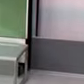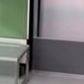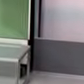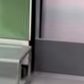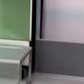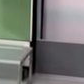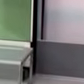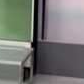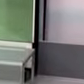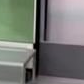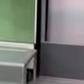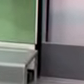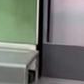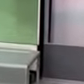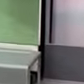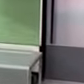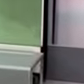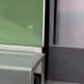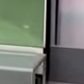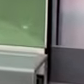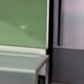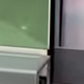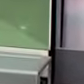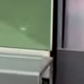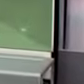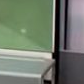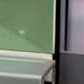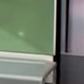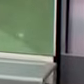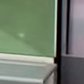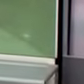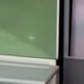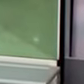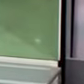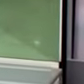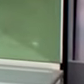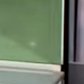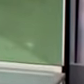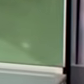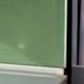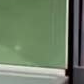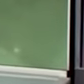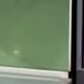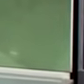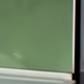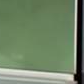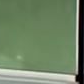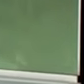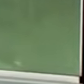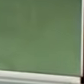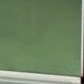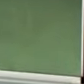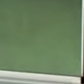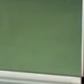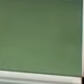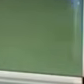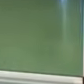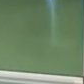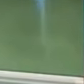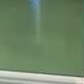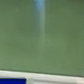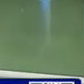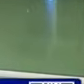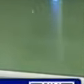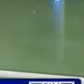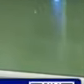todo el país. Tenemos que hablar del tema del día, la aprobación de la ley en la convocatoria. Estamos hablando de las elecciones judiciales y para esto tomamos contacto